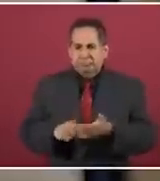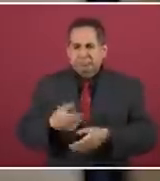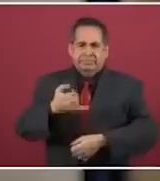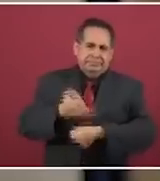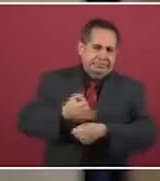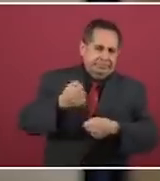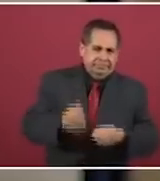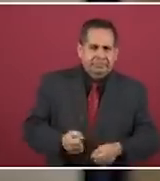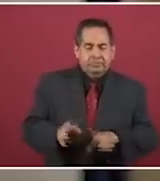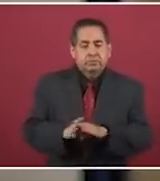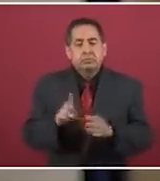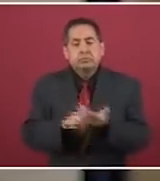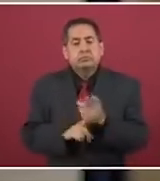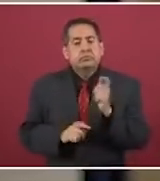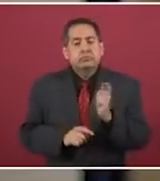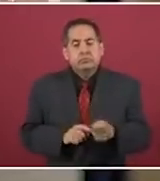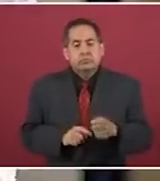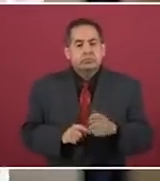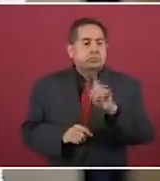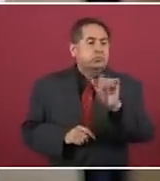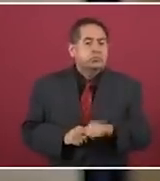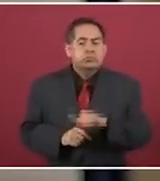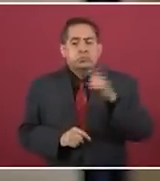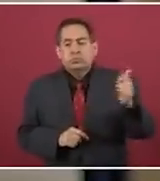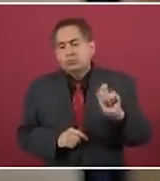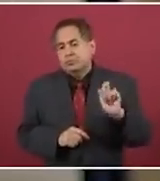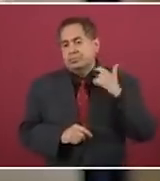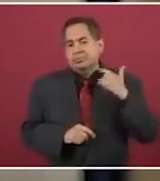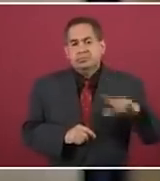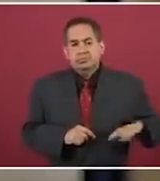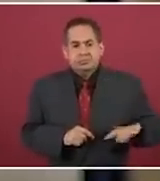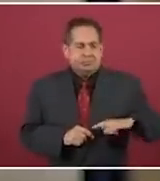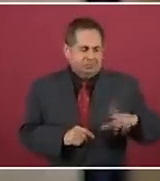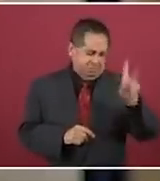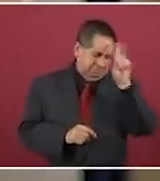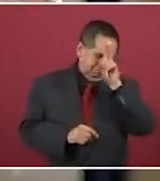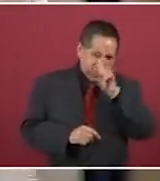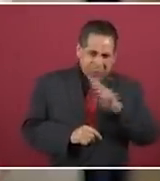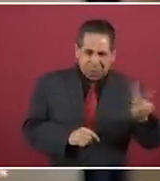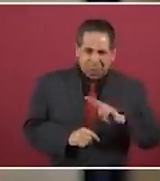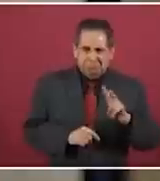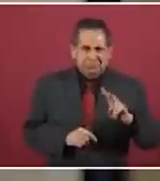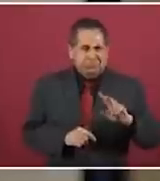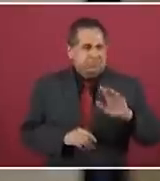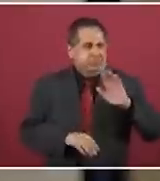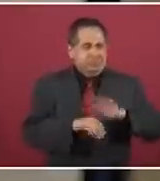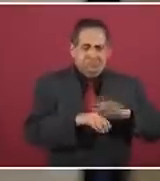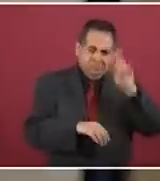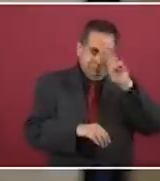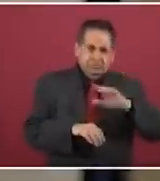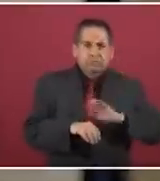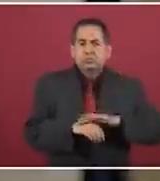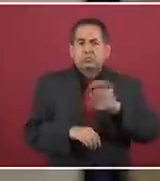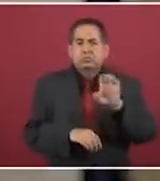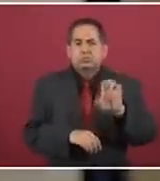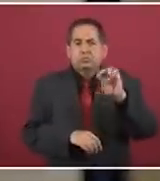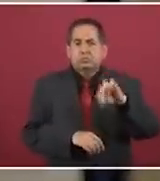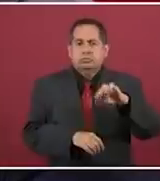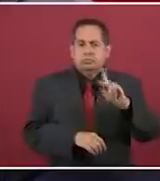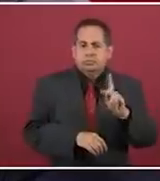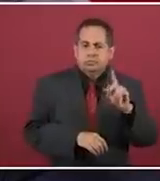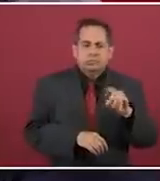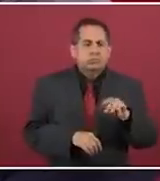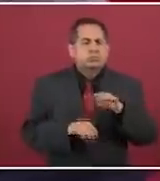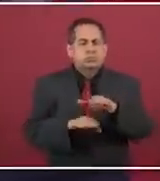inseguridad, cuando realmente hubo otros gobiernos que tuvieron peores acontecimientos? El caso de Enrique Peña Nieto, cuando fue lo de